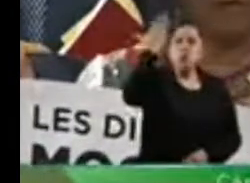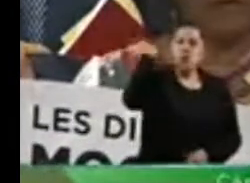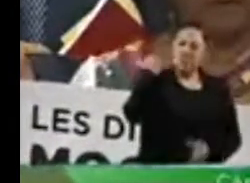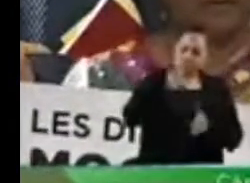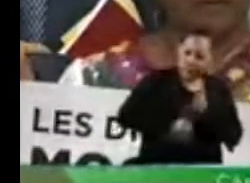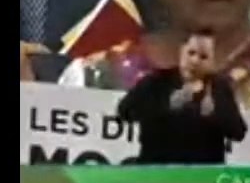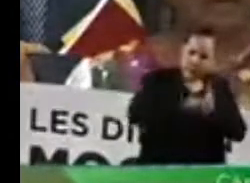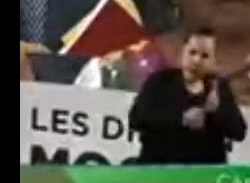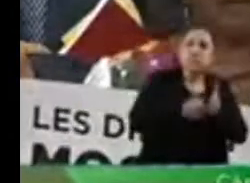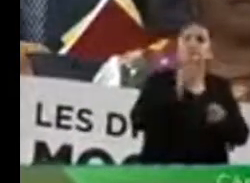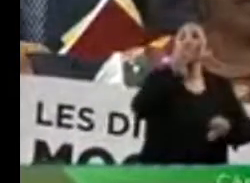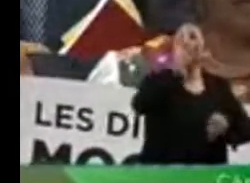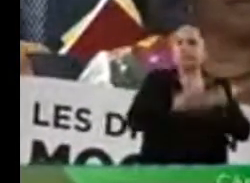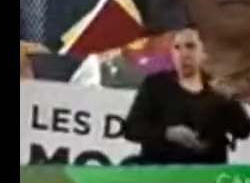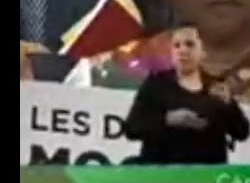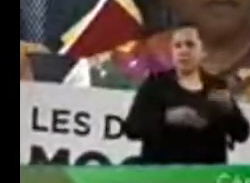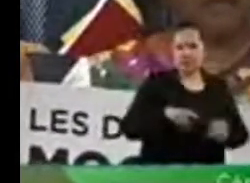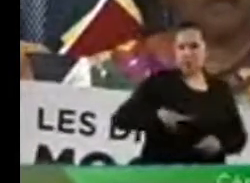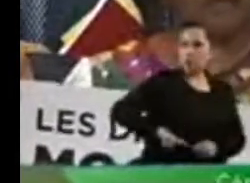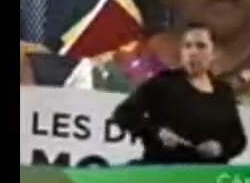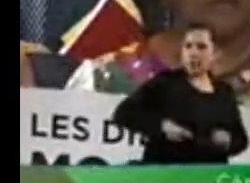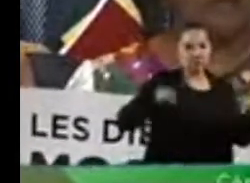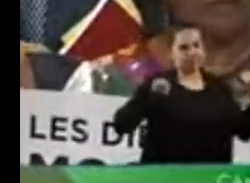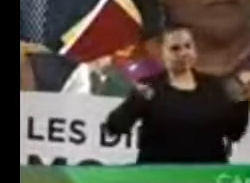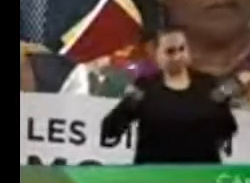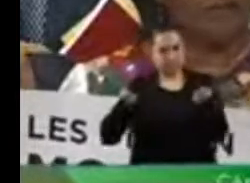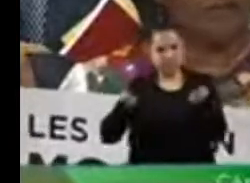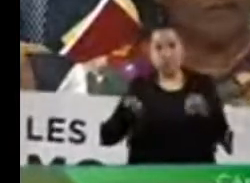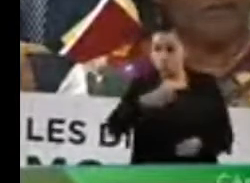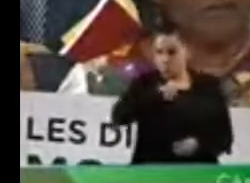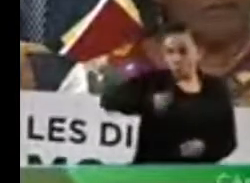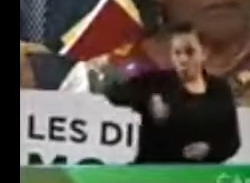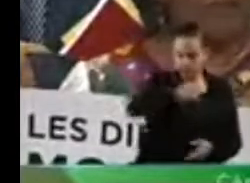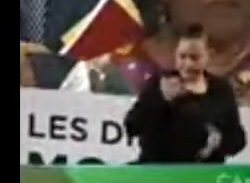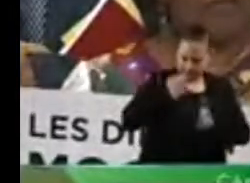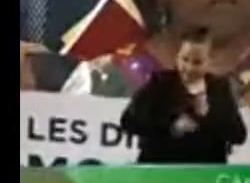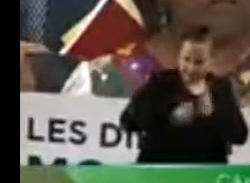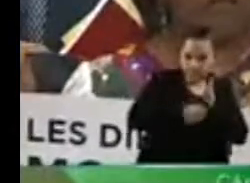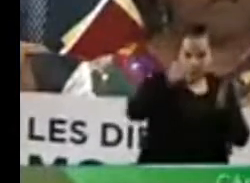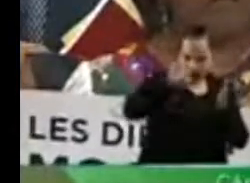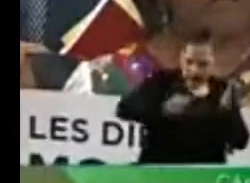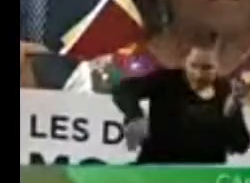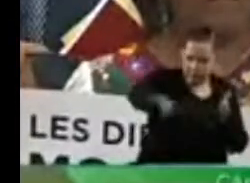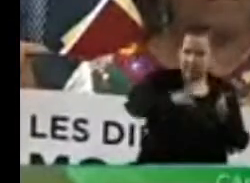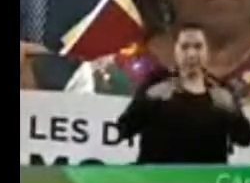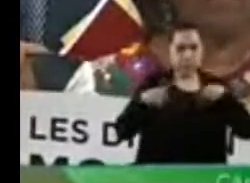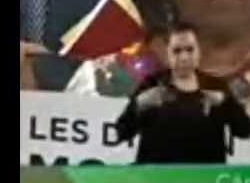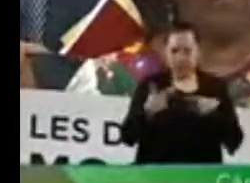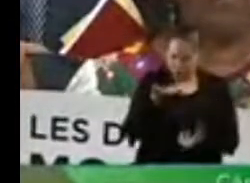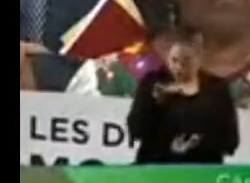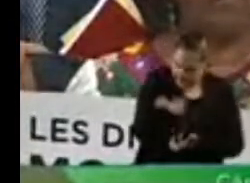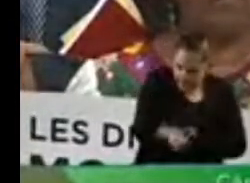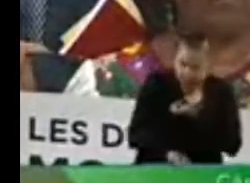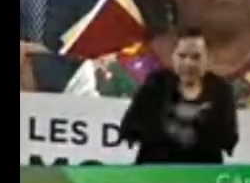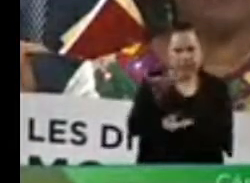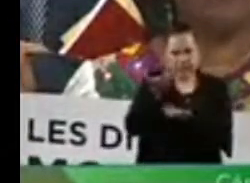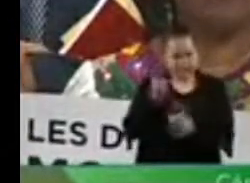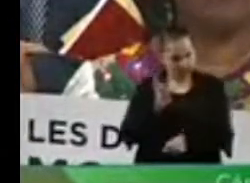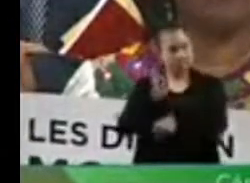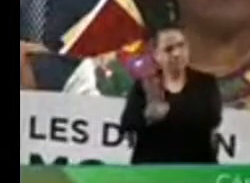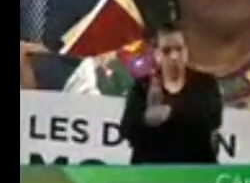décadas luchamos para poder servirle al pueblo y hoy decimos con dignidad, pueblo, te estamos